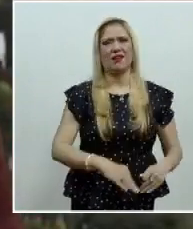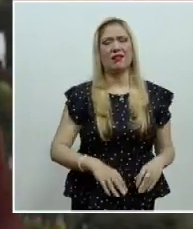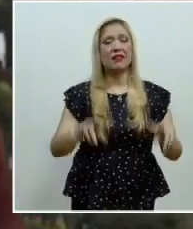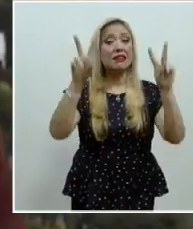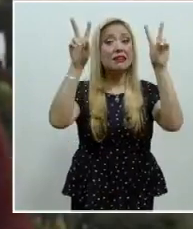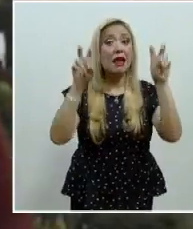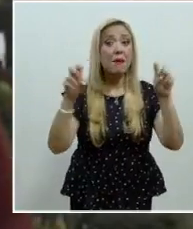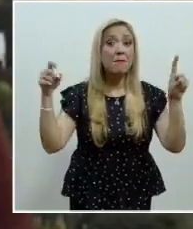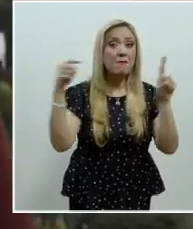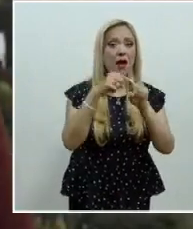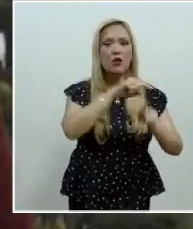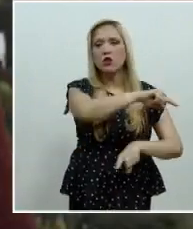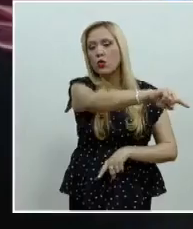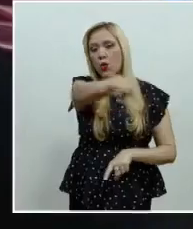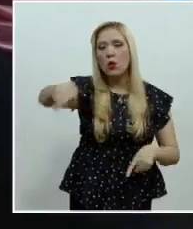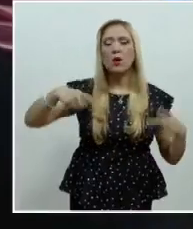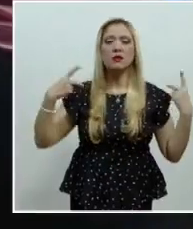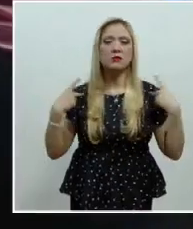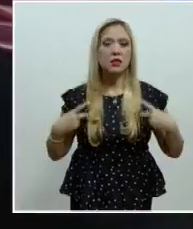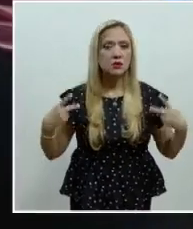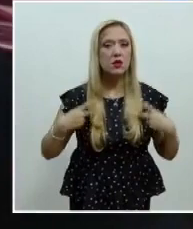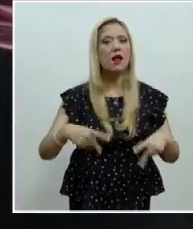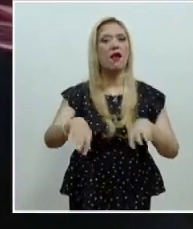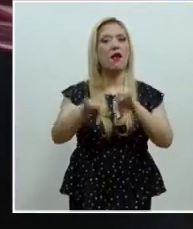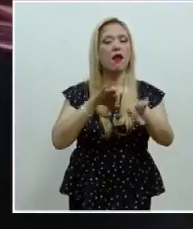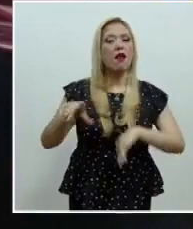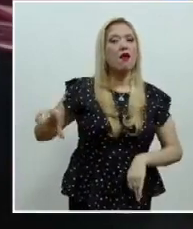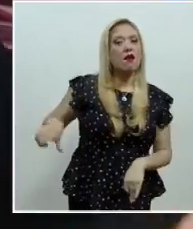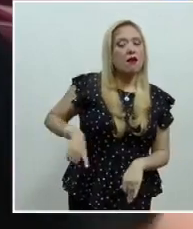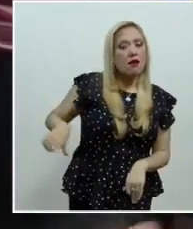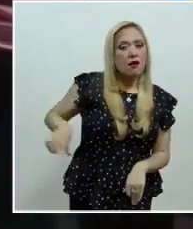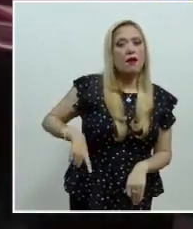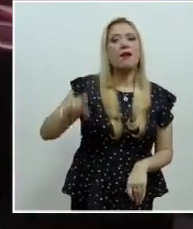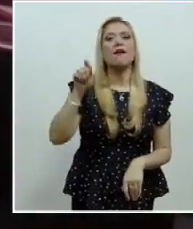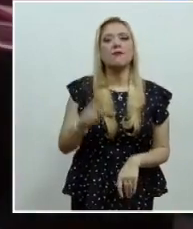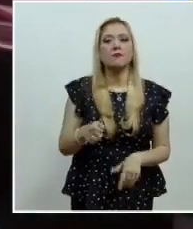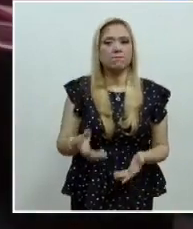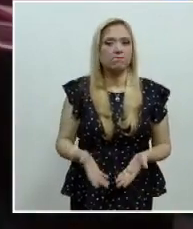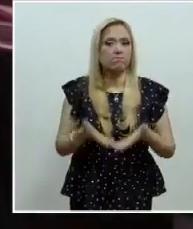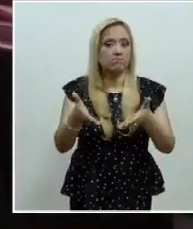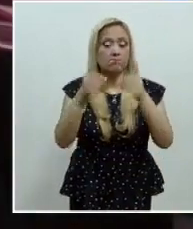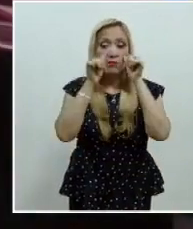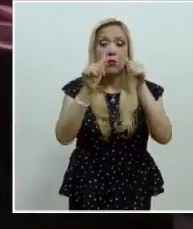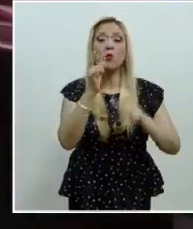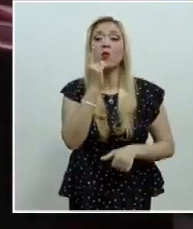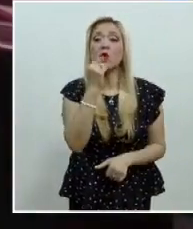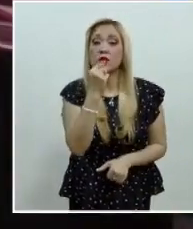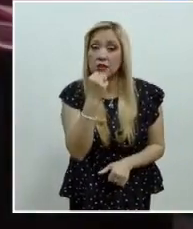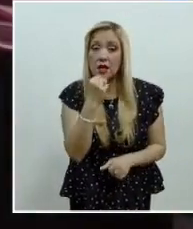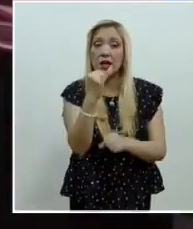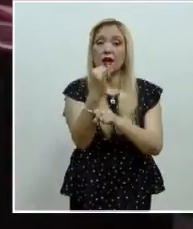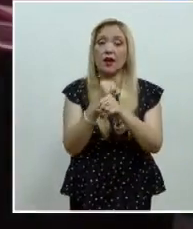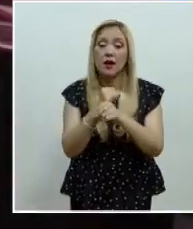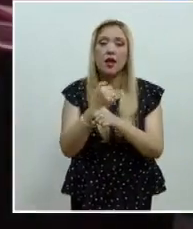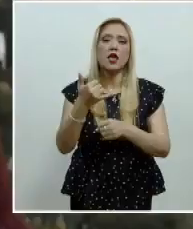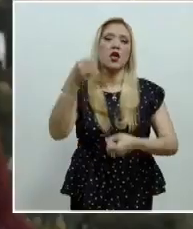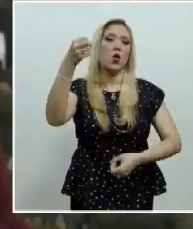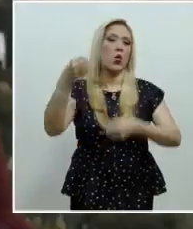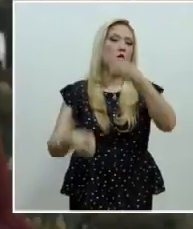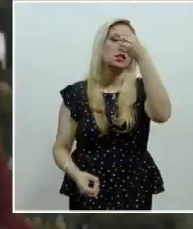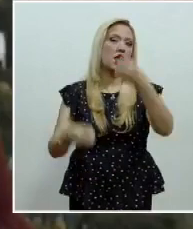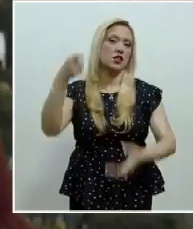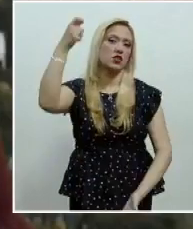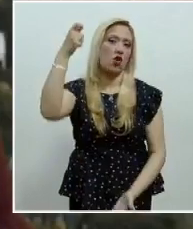a todas las personas servidoras públicas encargadas de la procuración de justicia y desde luego de la función jurisdiccional, que